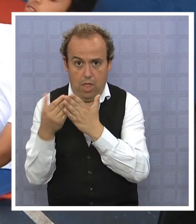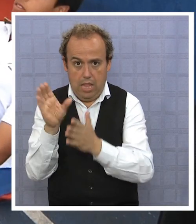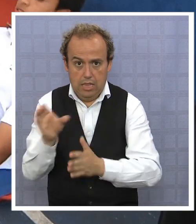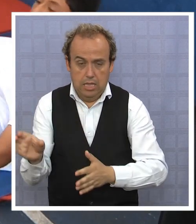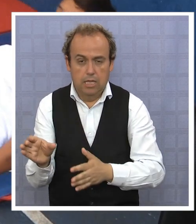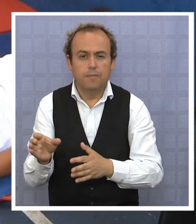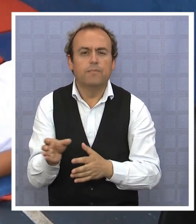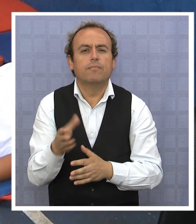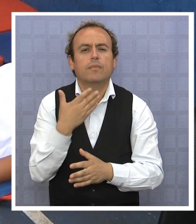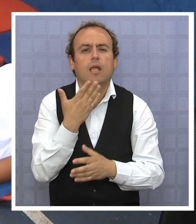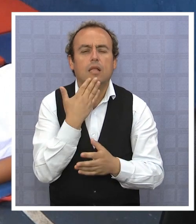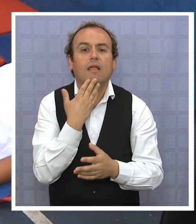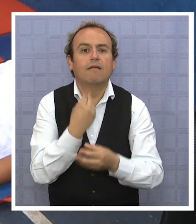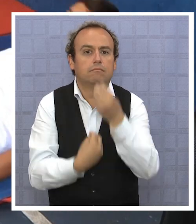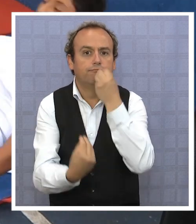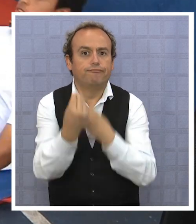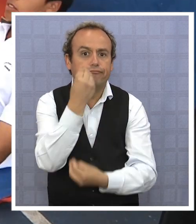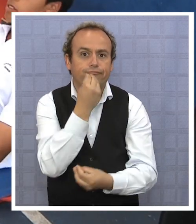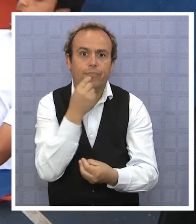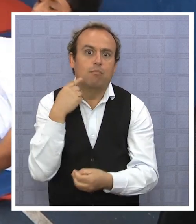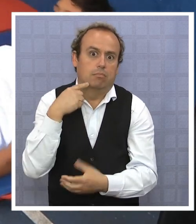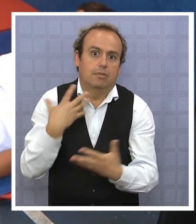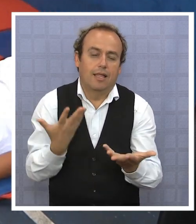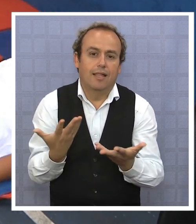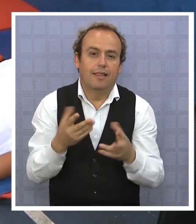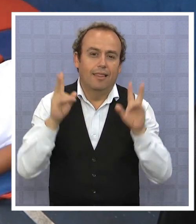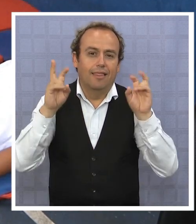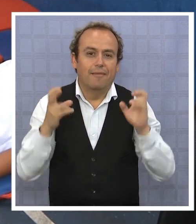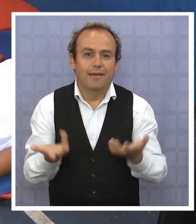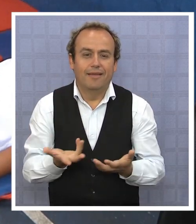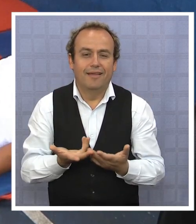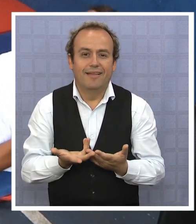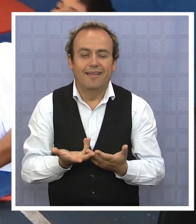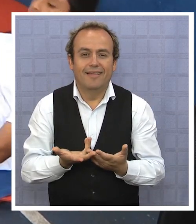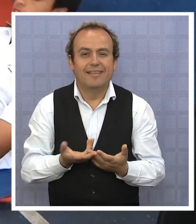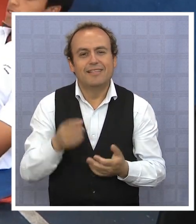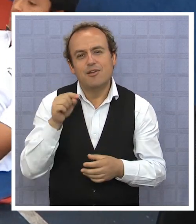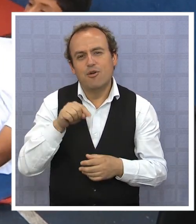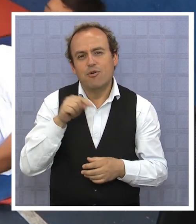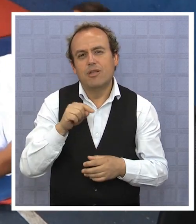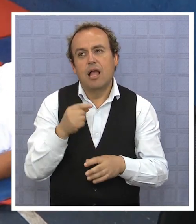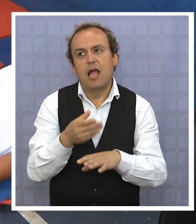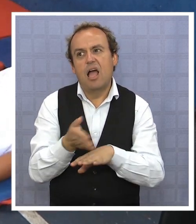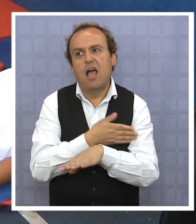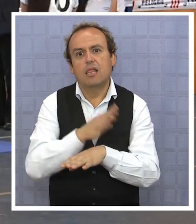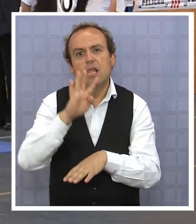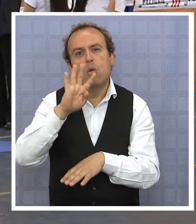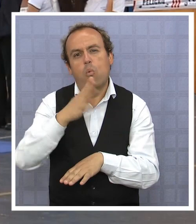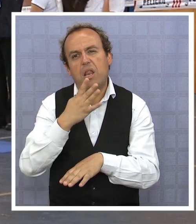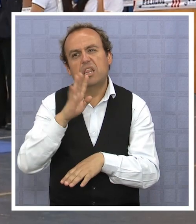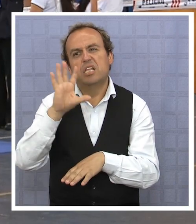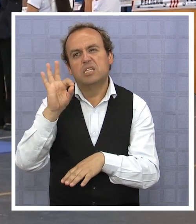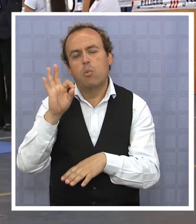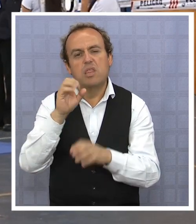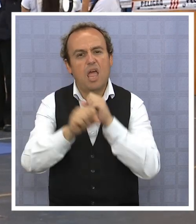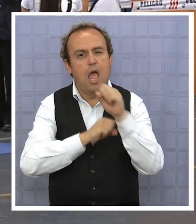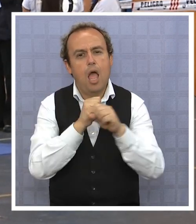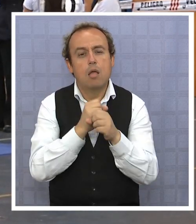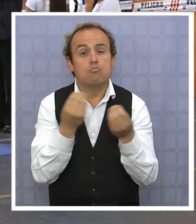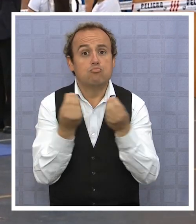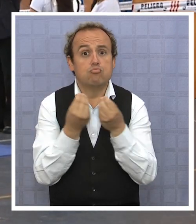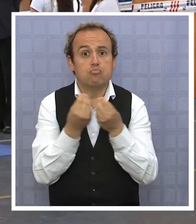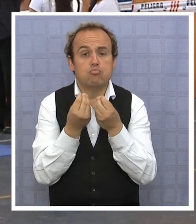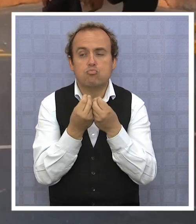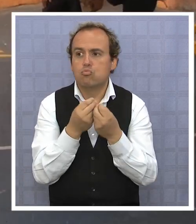que también con los sistemas de alimentación. Hoy día, y hace 40, 50 años atrás, en este país había una alta tasa